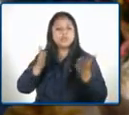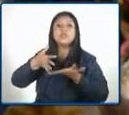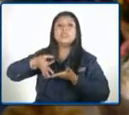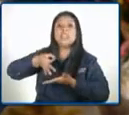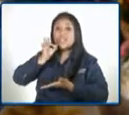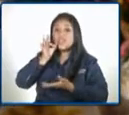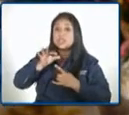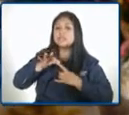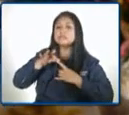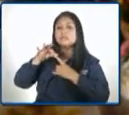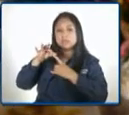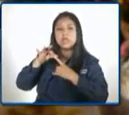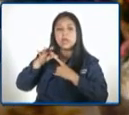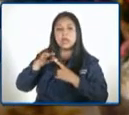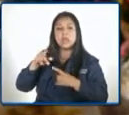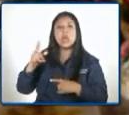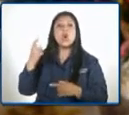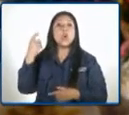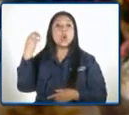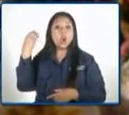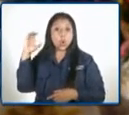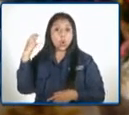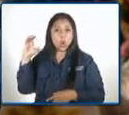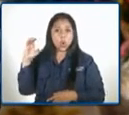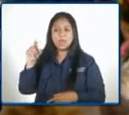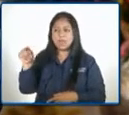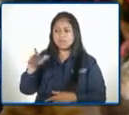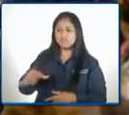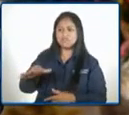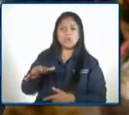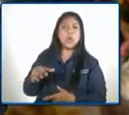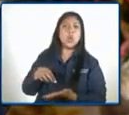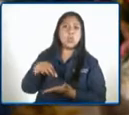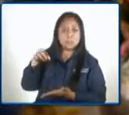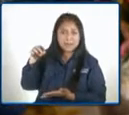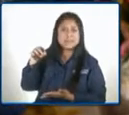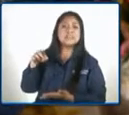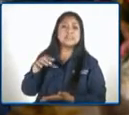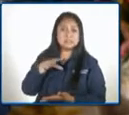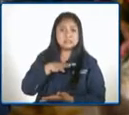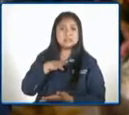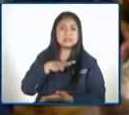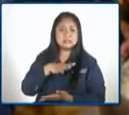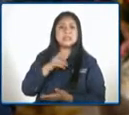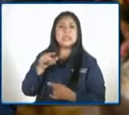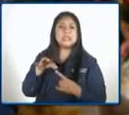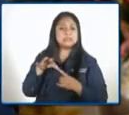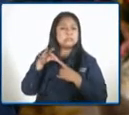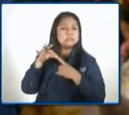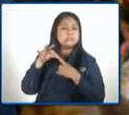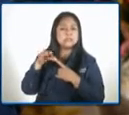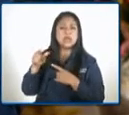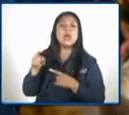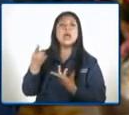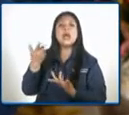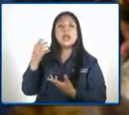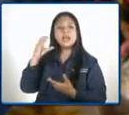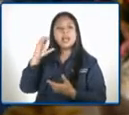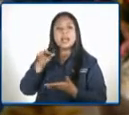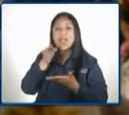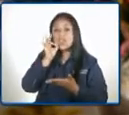especiales. Colombia se ha destacado por ser un país que tiene esencialmente cafés arábiga,